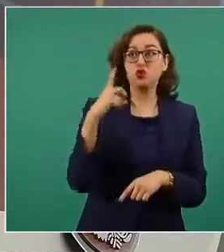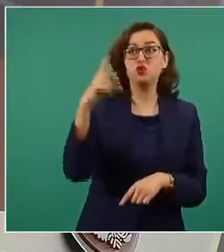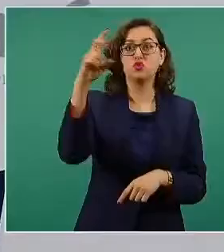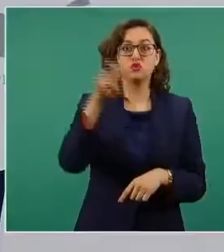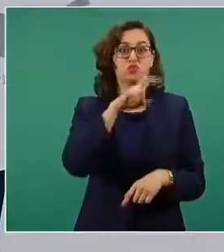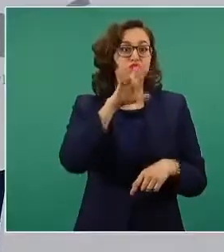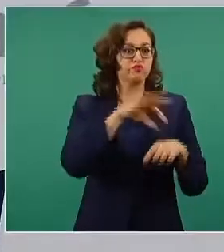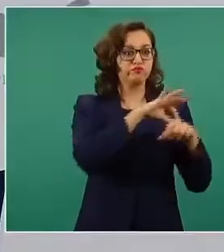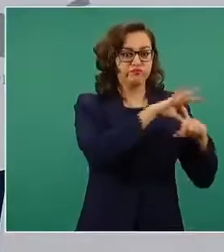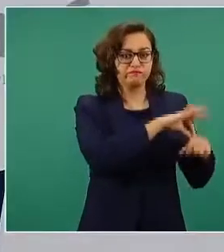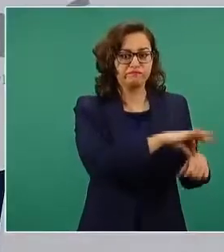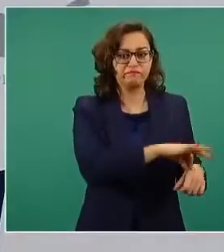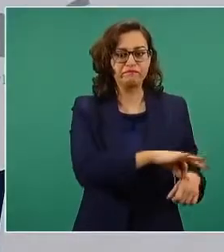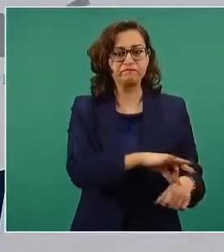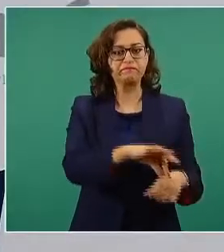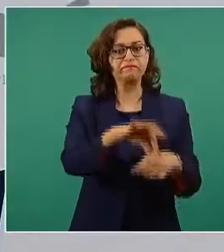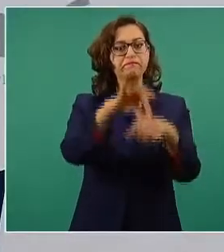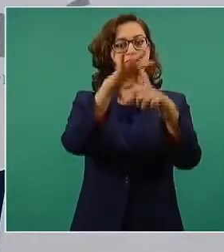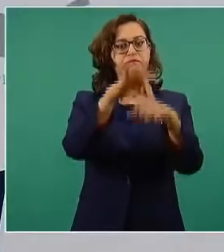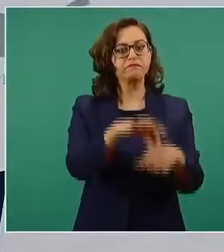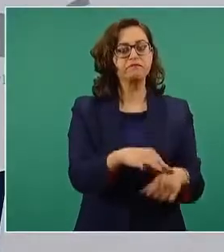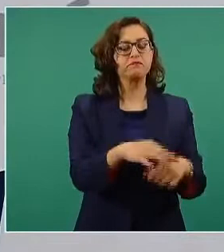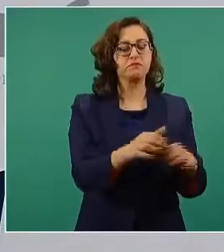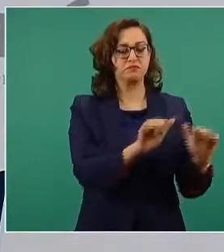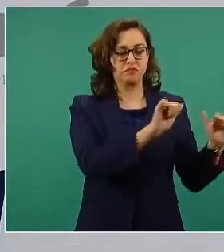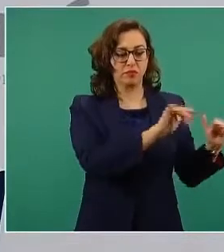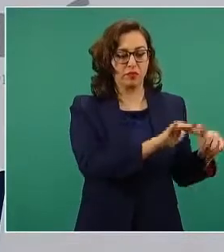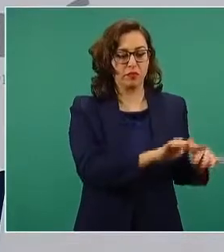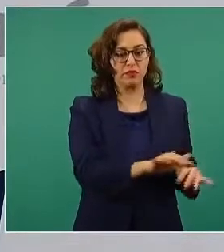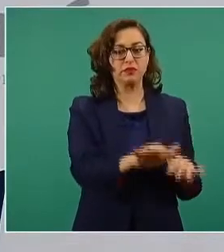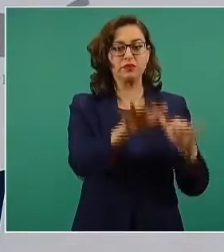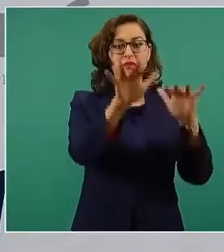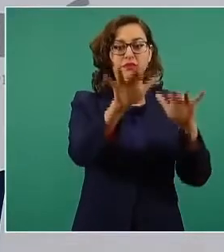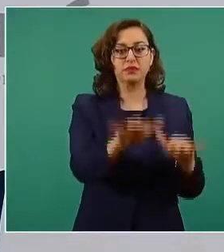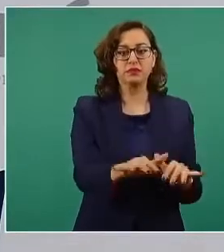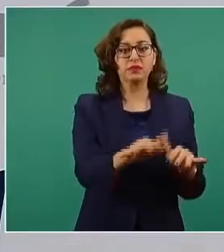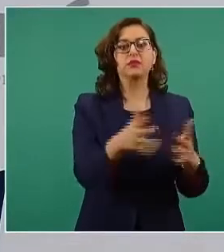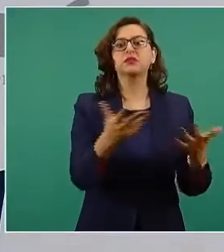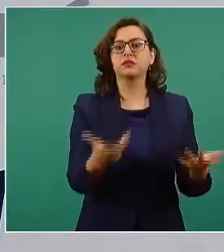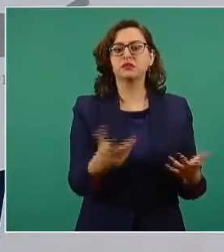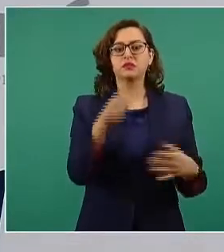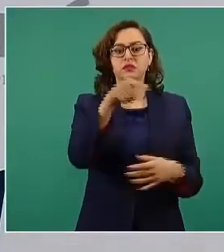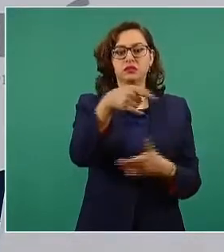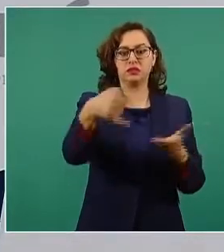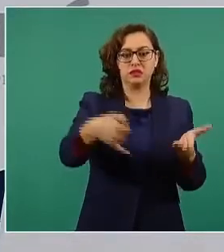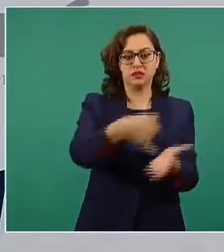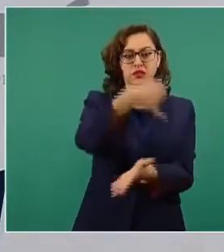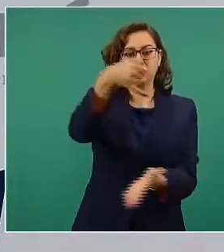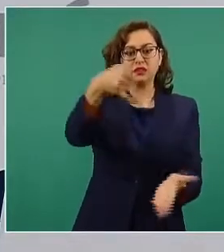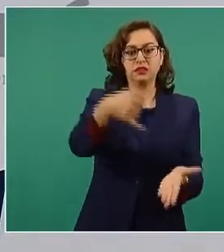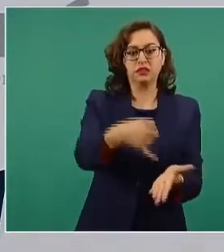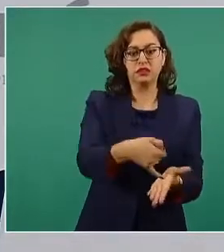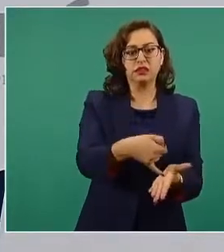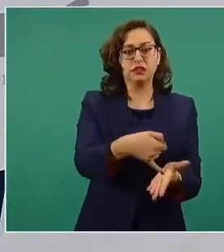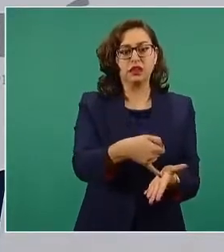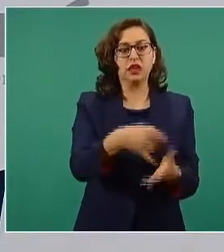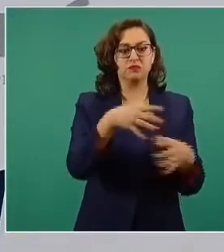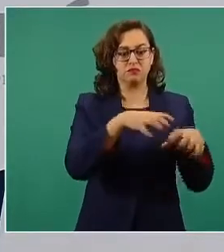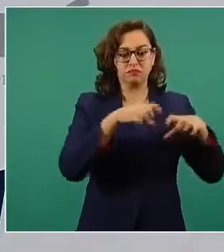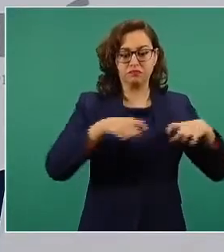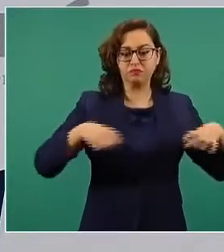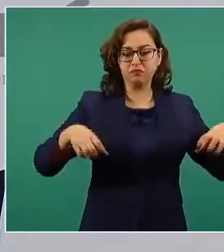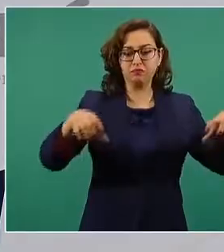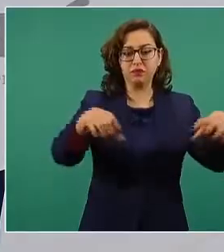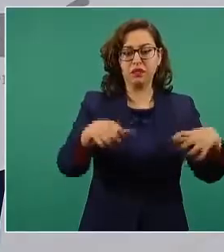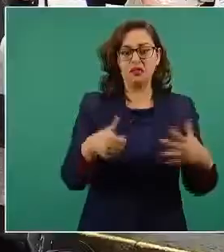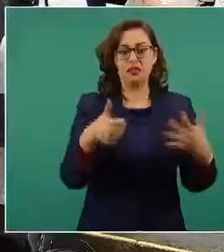Huitzilopochtli. La tira de la peregrinación señala que Aztlán estaba ubicado en una isla donde había 6 calpulis y un